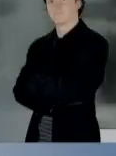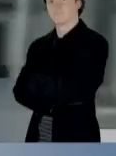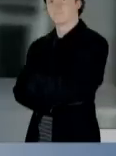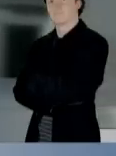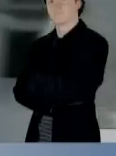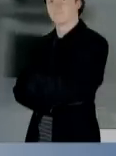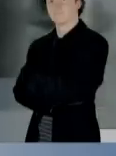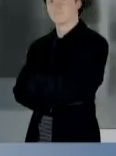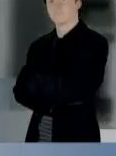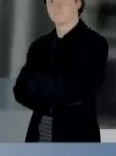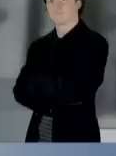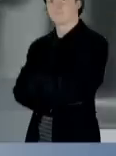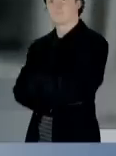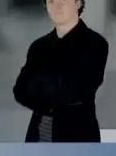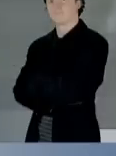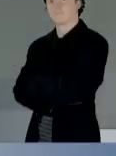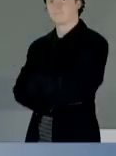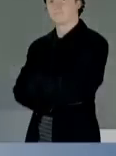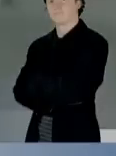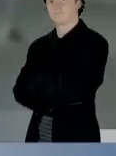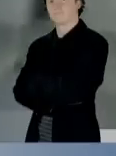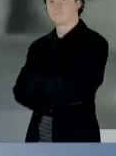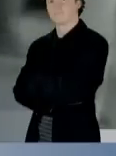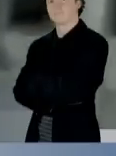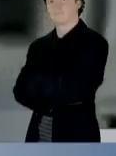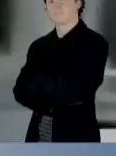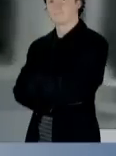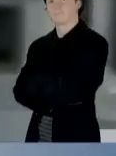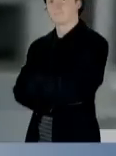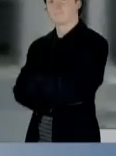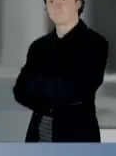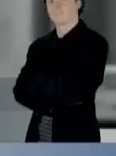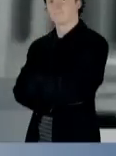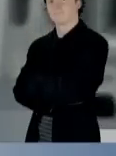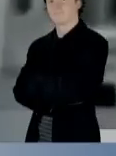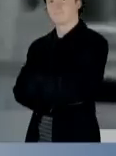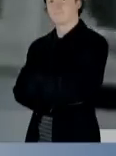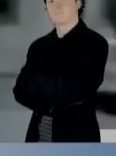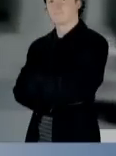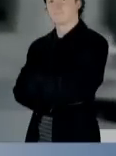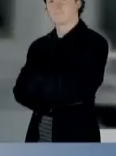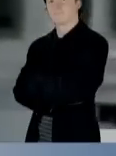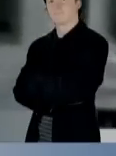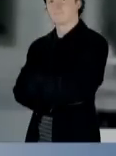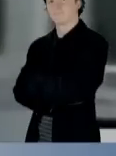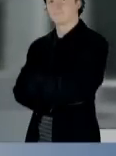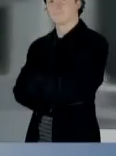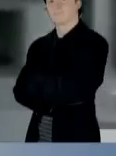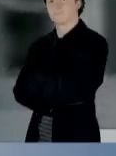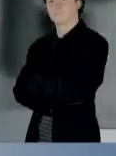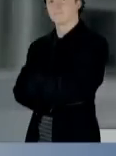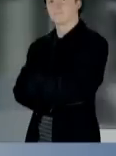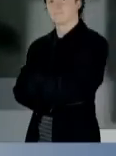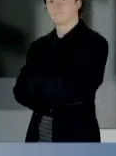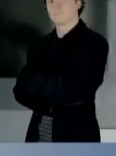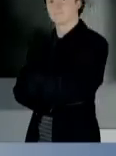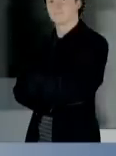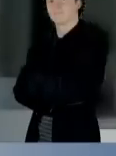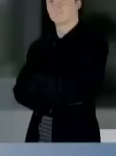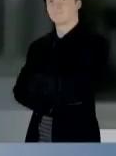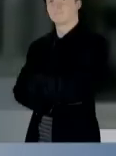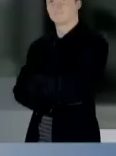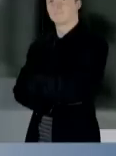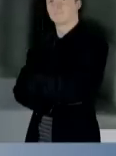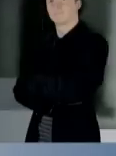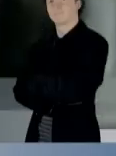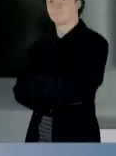bueno y sufrimiento que permanecen hasta el día de hoy vamos a tener que ver cuál va a ser el tono